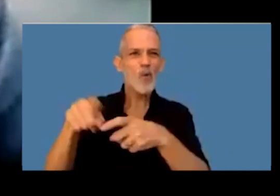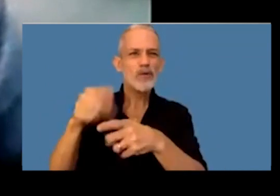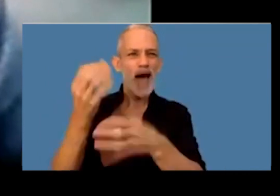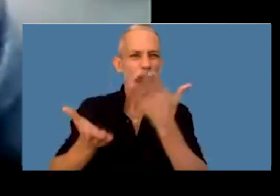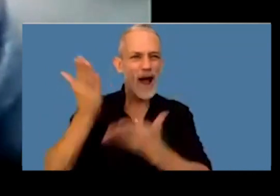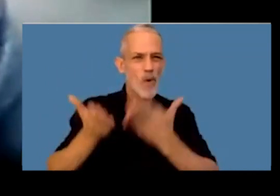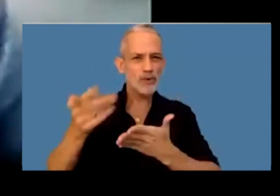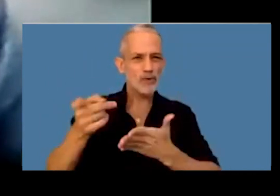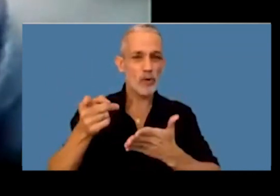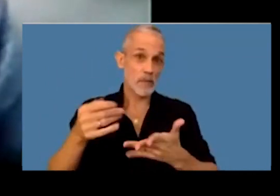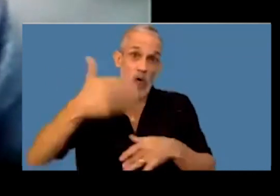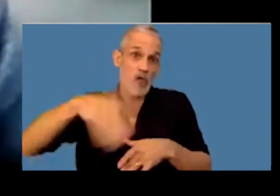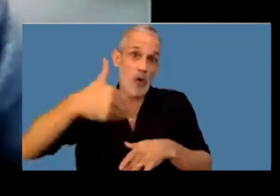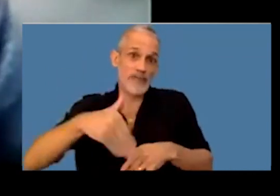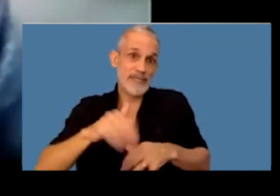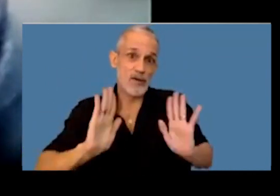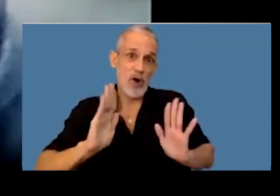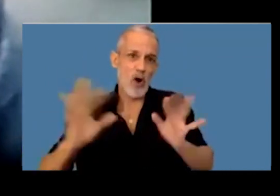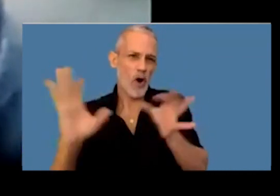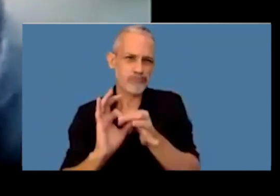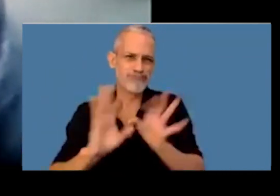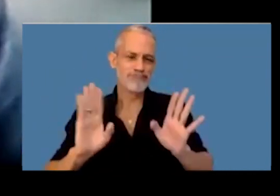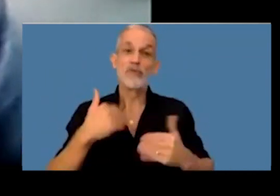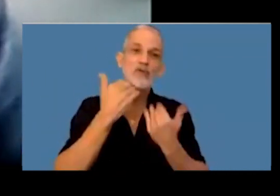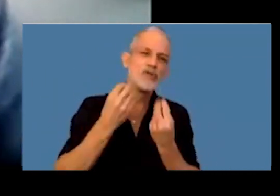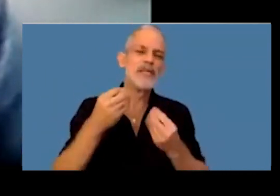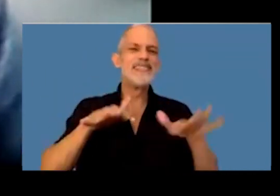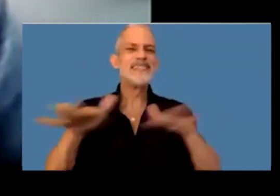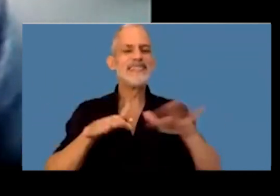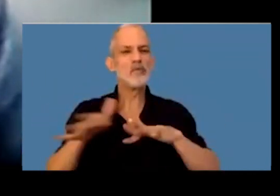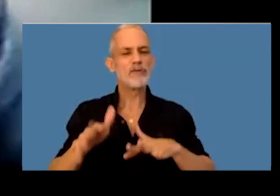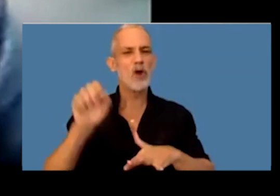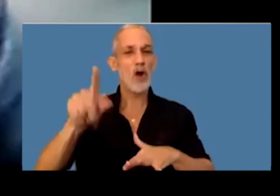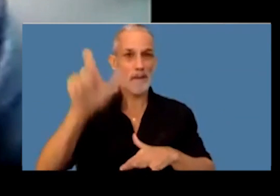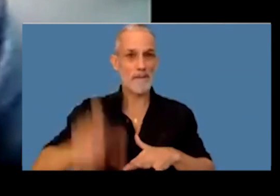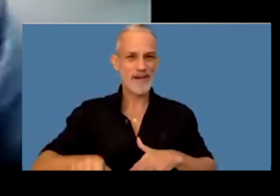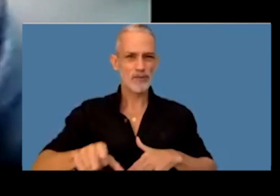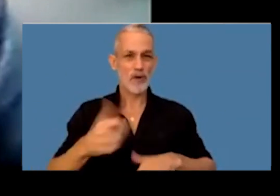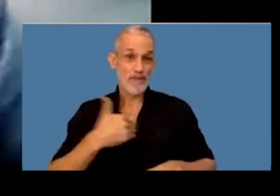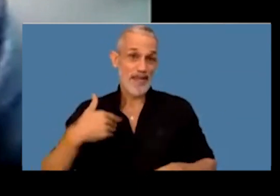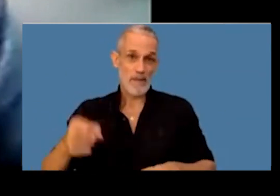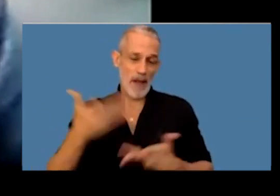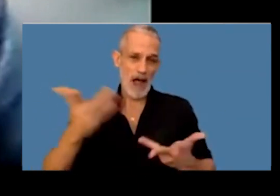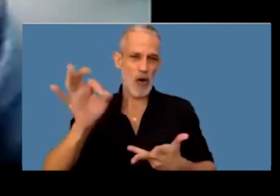su domicilio le toca, ¿sí? Yo no sé cuál es la situación en particular, pero